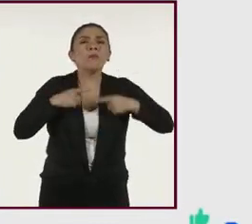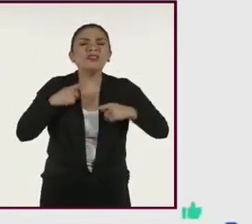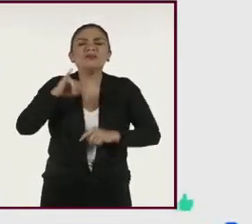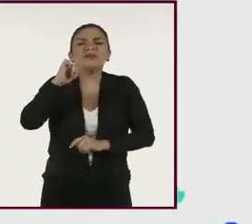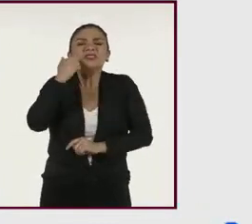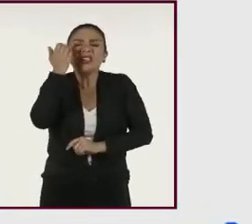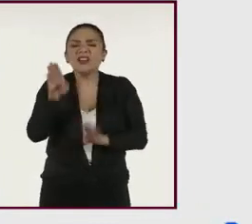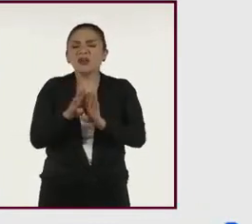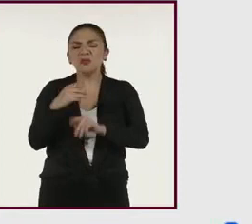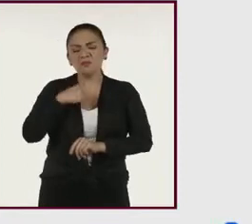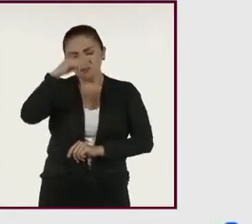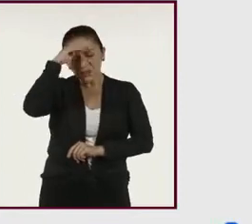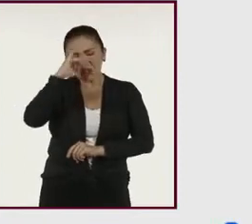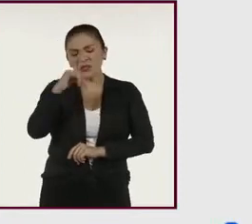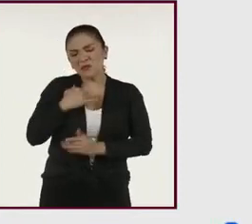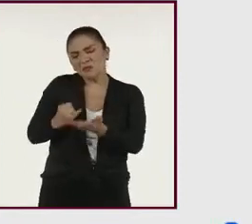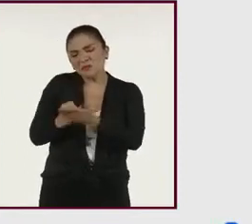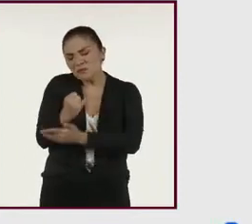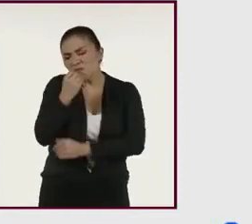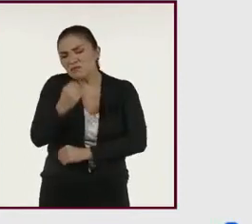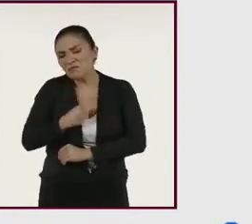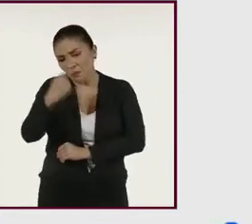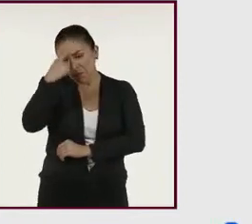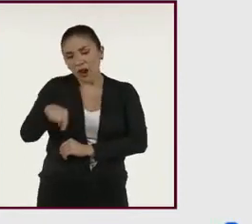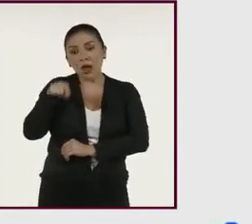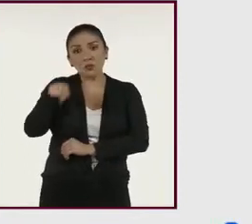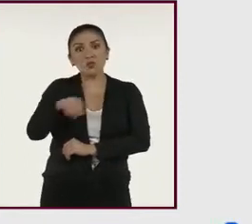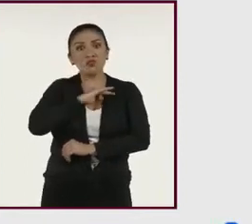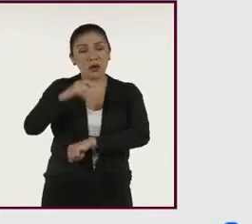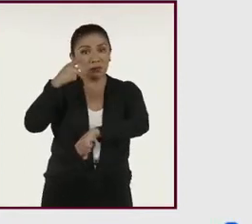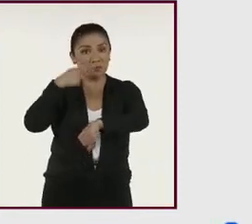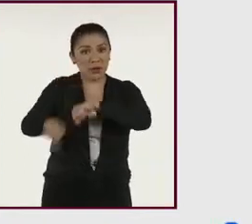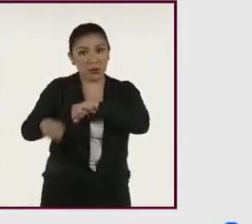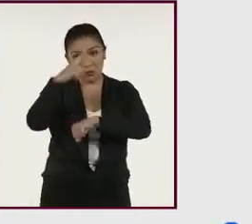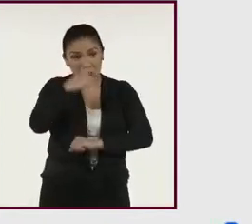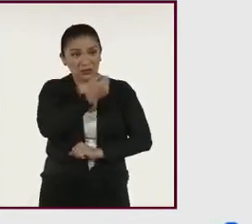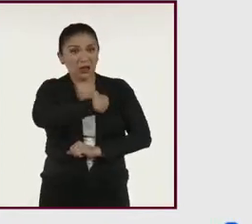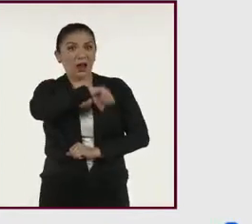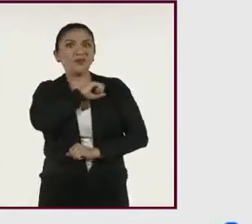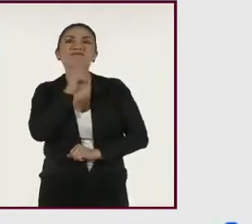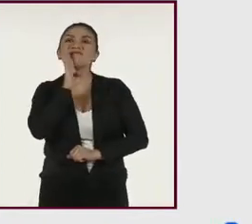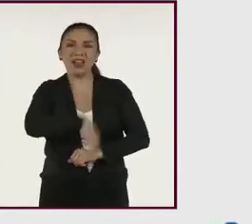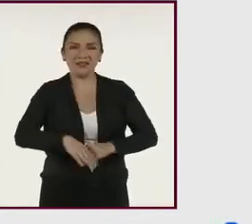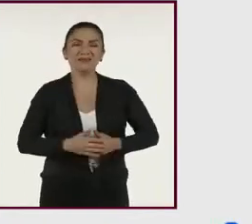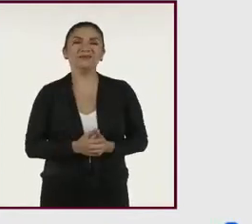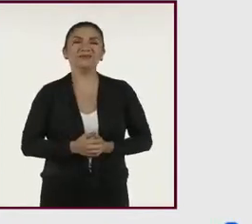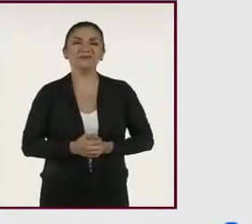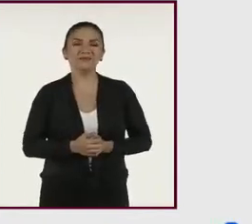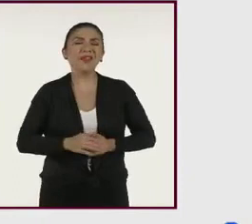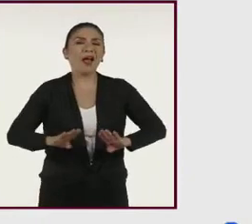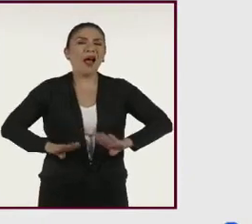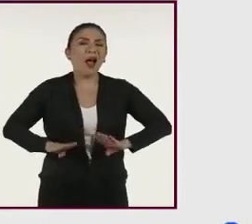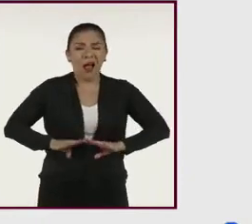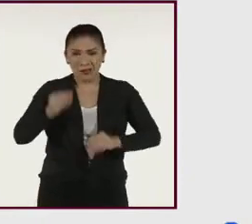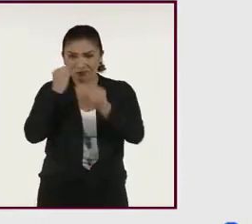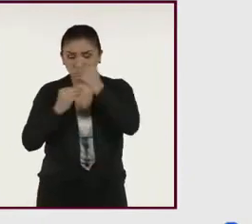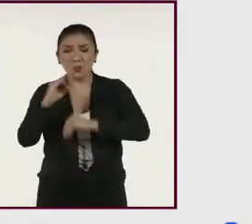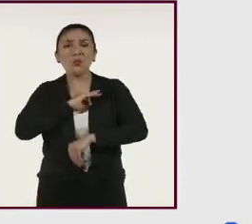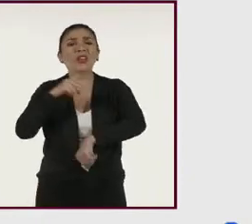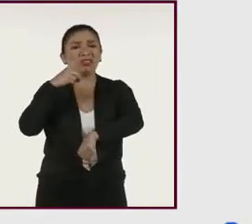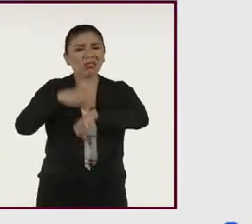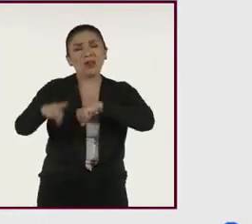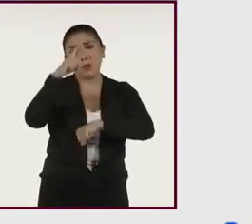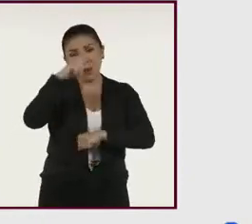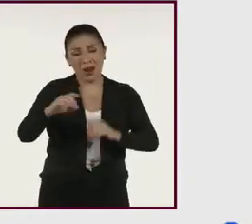voluntaria o involuntariamente y que representan un riesgo o un riesgo a nuestra salud. Conductas alimentarias que afectan el